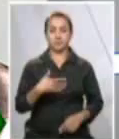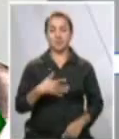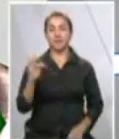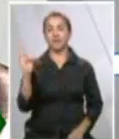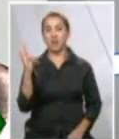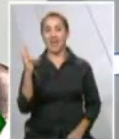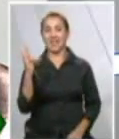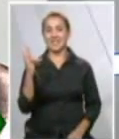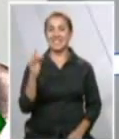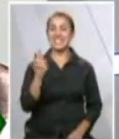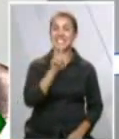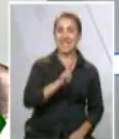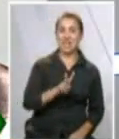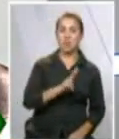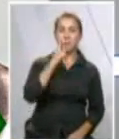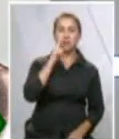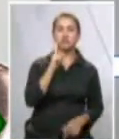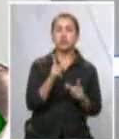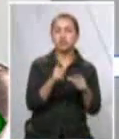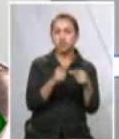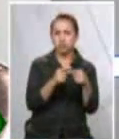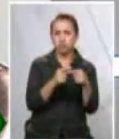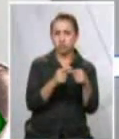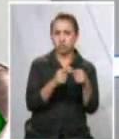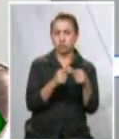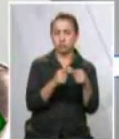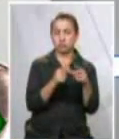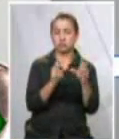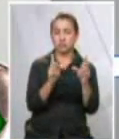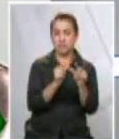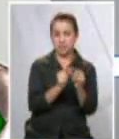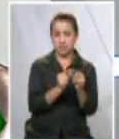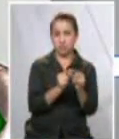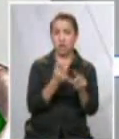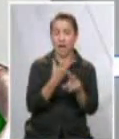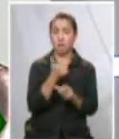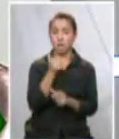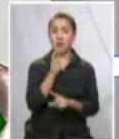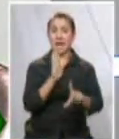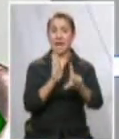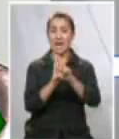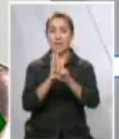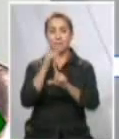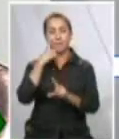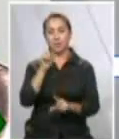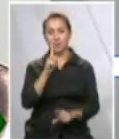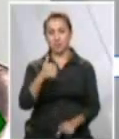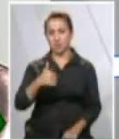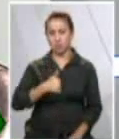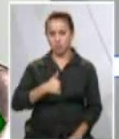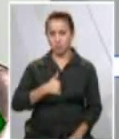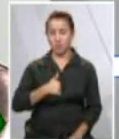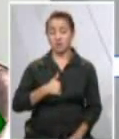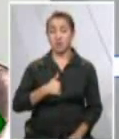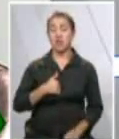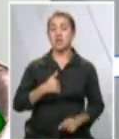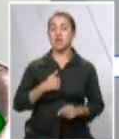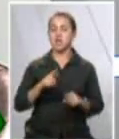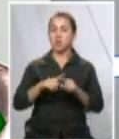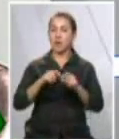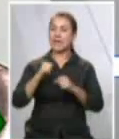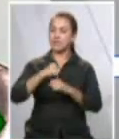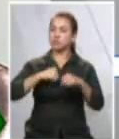Senadi, pero todavía es un servicio chiquitito. Y tenemos buenas leyes en este país, pero no se cumplen. La